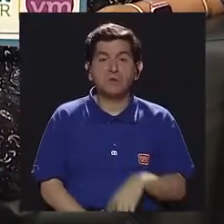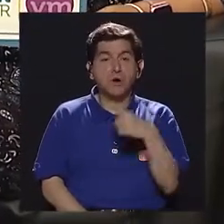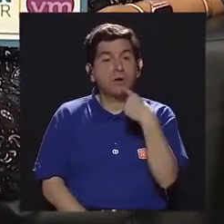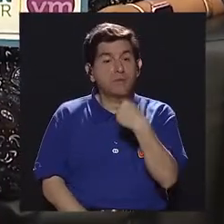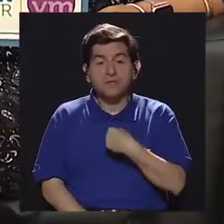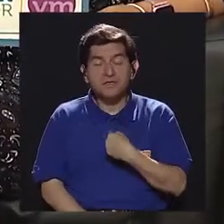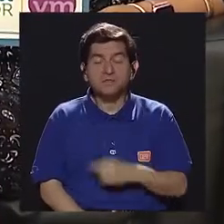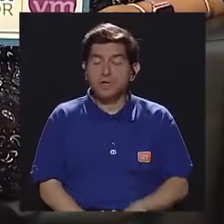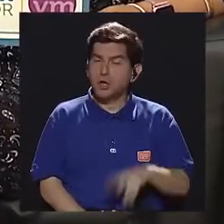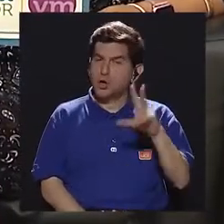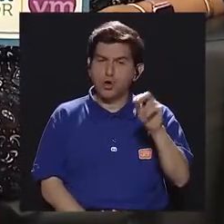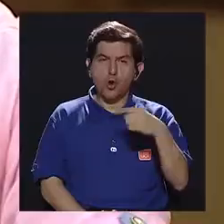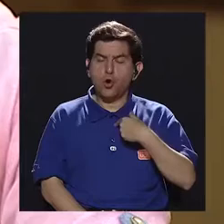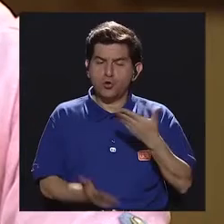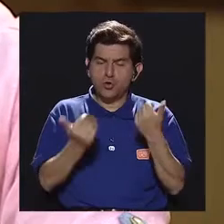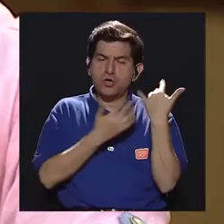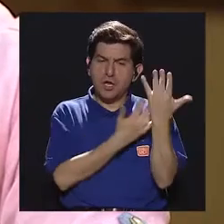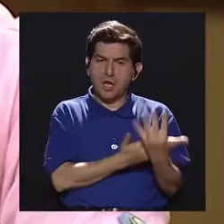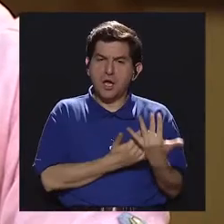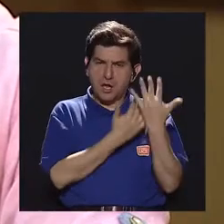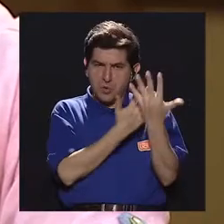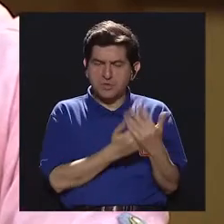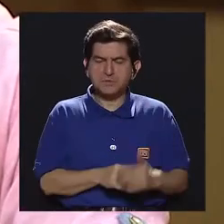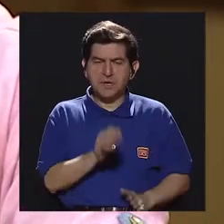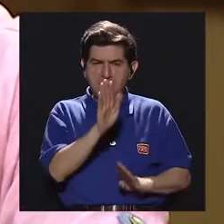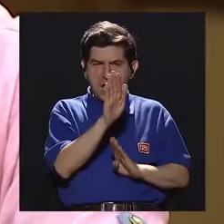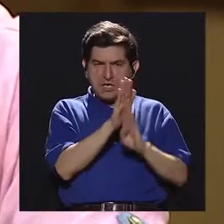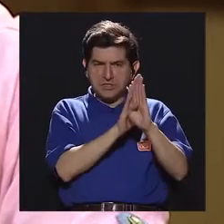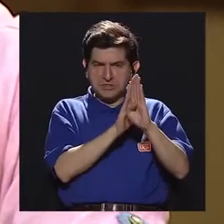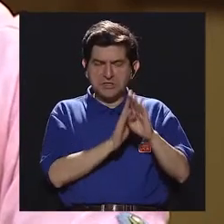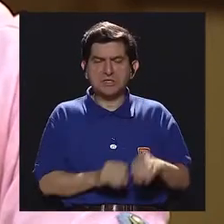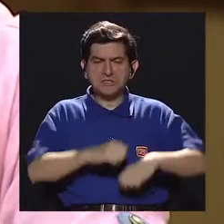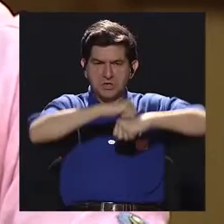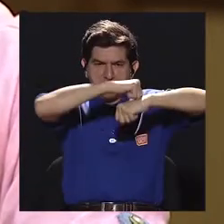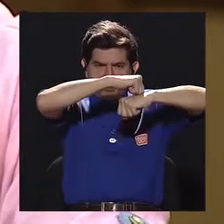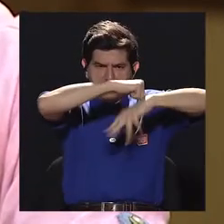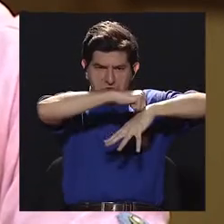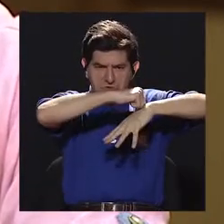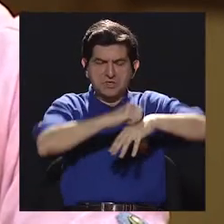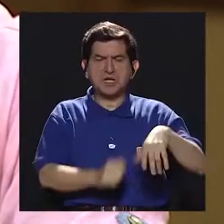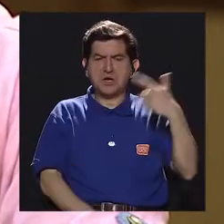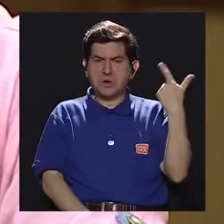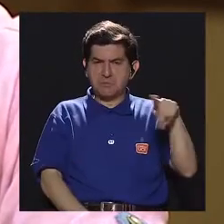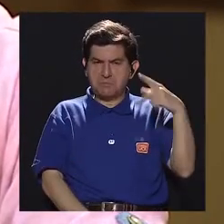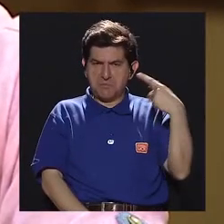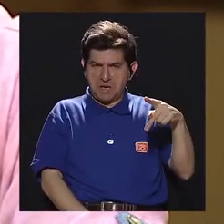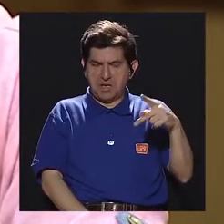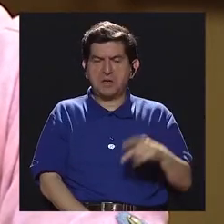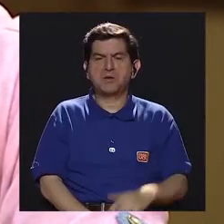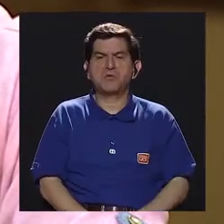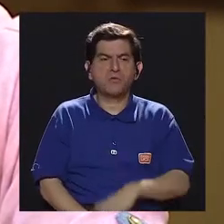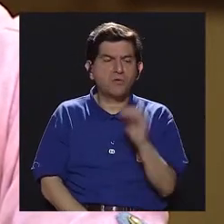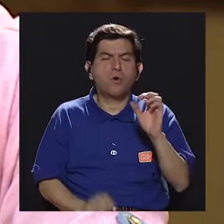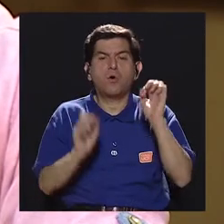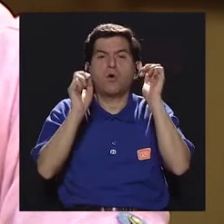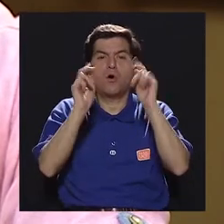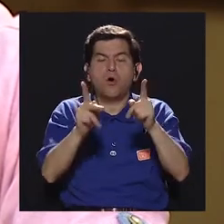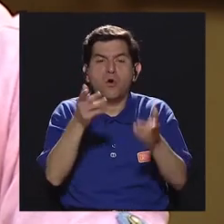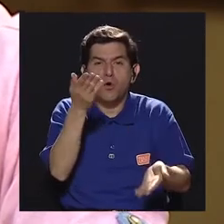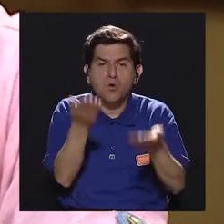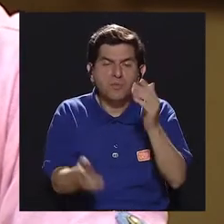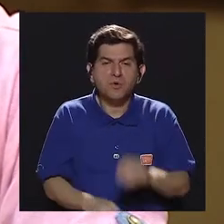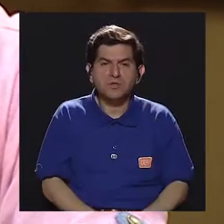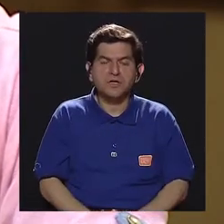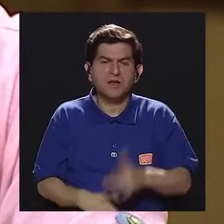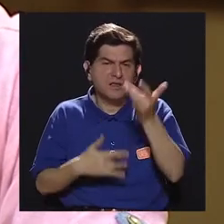Vos puedes decir, no, mira, yo quiero esperarme a ver si el desarrollo de la raíz es de riesgo, a ver si existe la